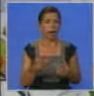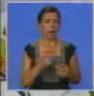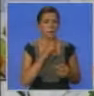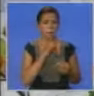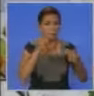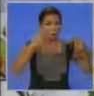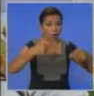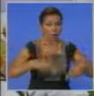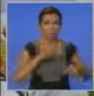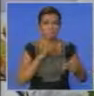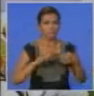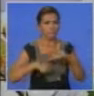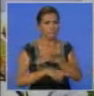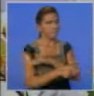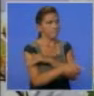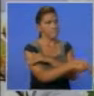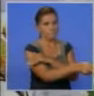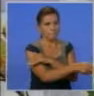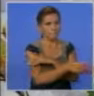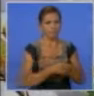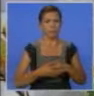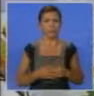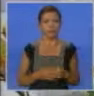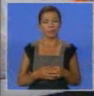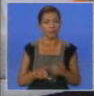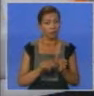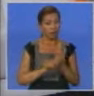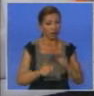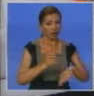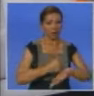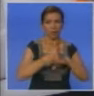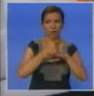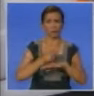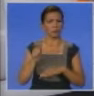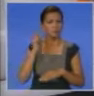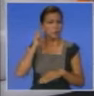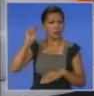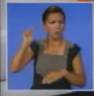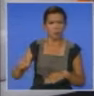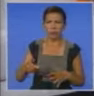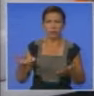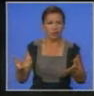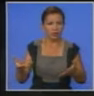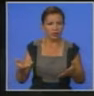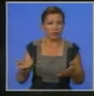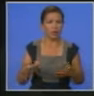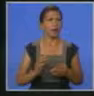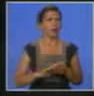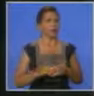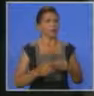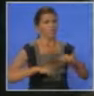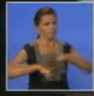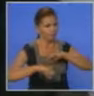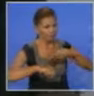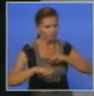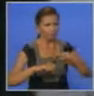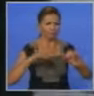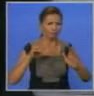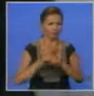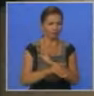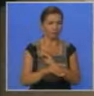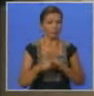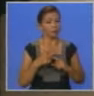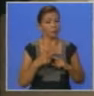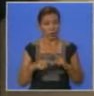frontera. Mientras el fiscal, tras apelar la decisión de la jueza, entrevistado en el programa Desayunos de 24 Horas, insistió que la información que aportaban